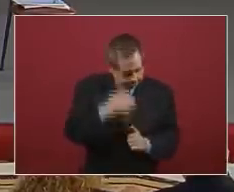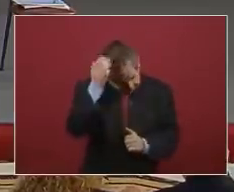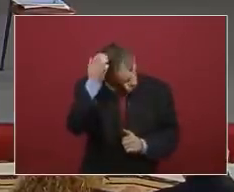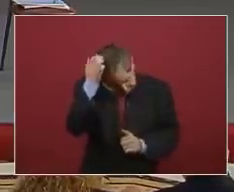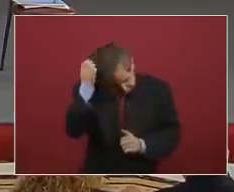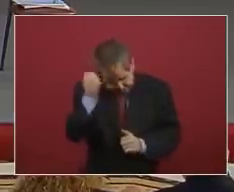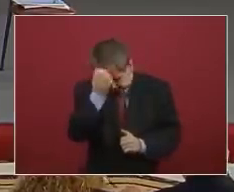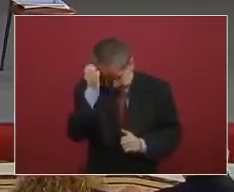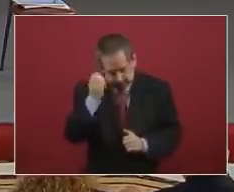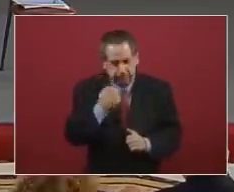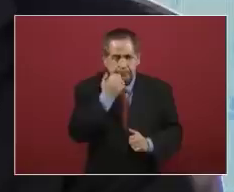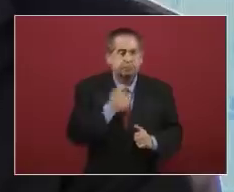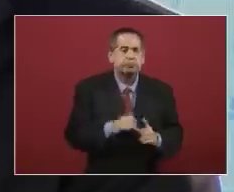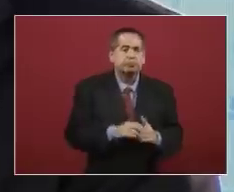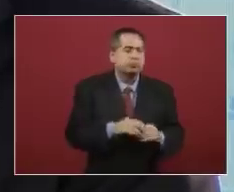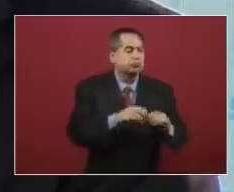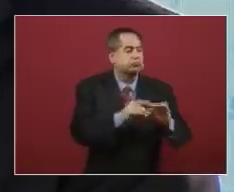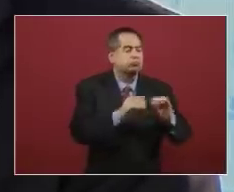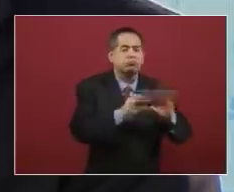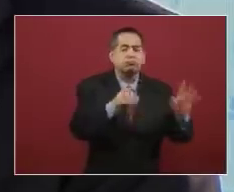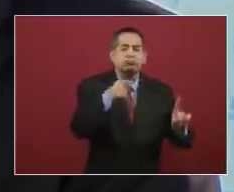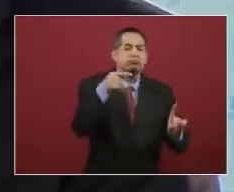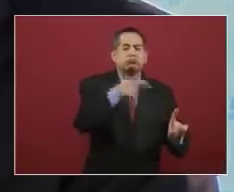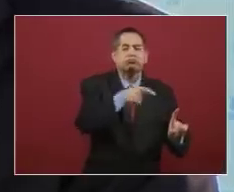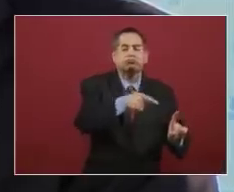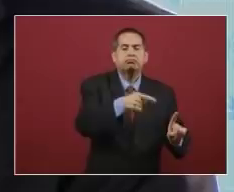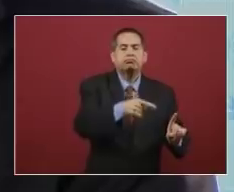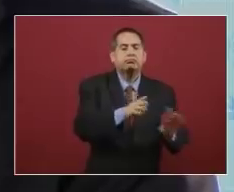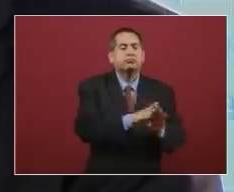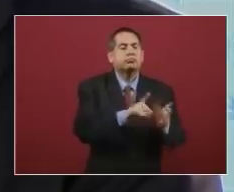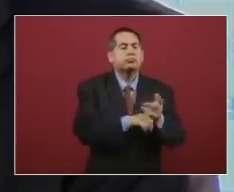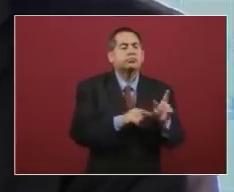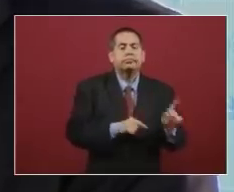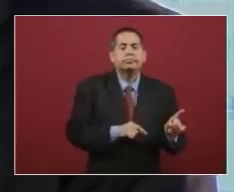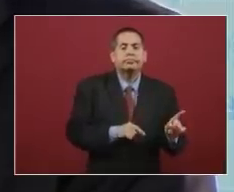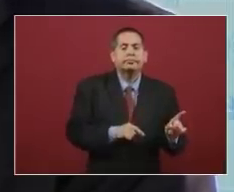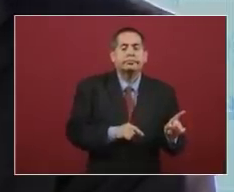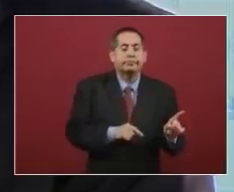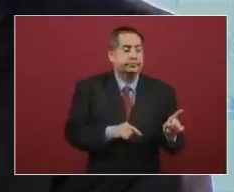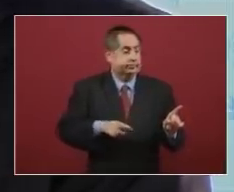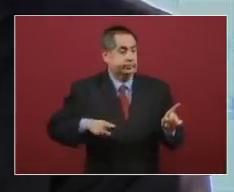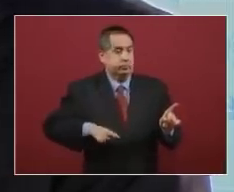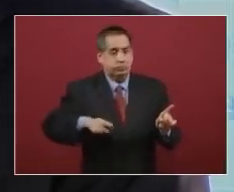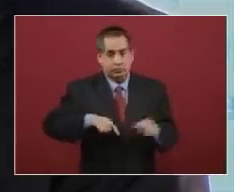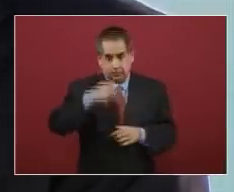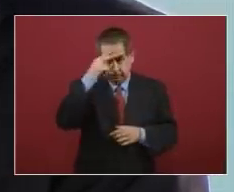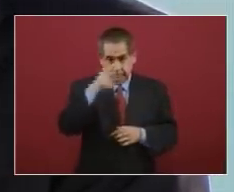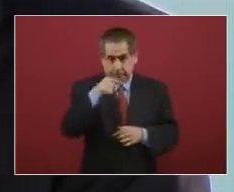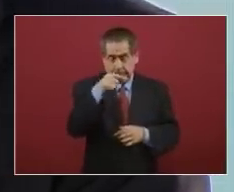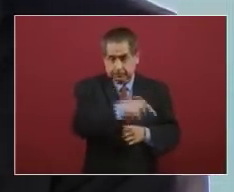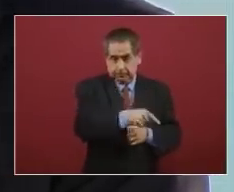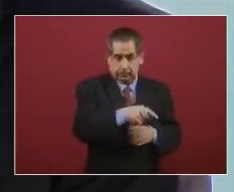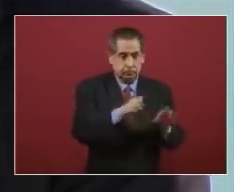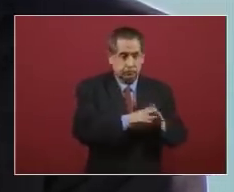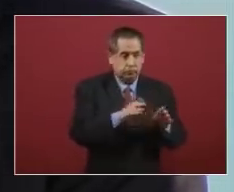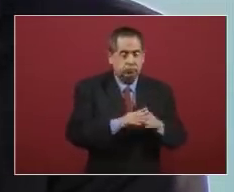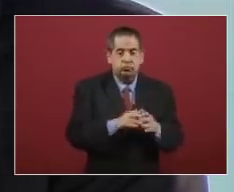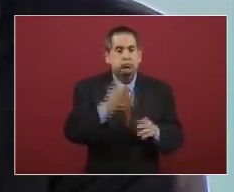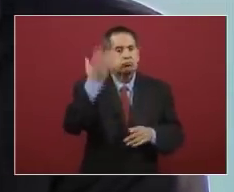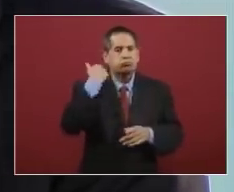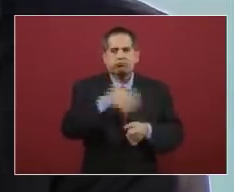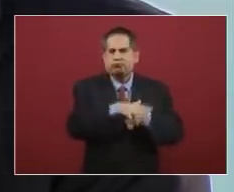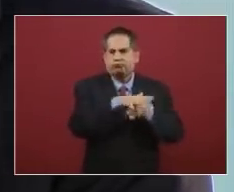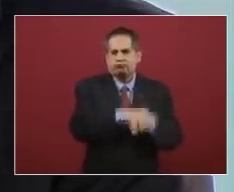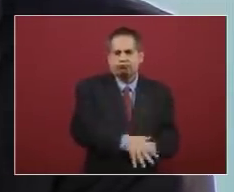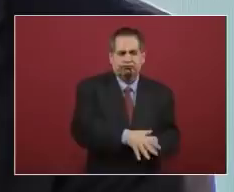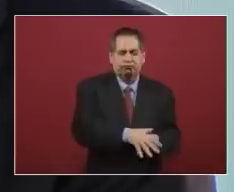es que desde el punto de vista del gobierno de la República se llegó incluso a la represión